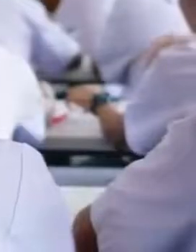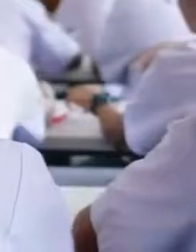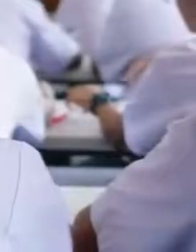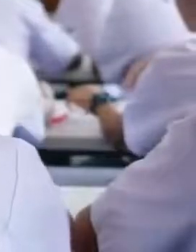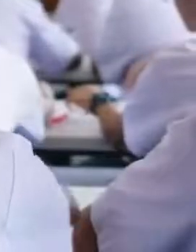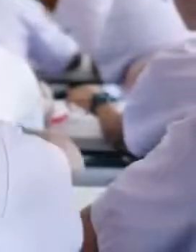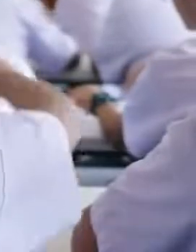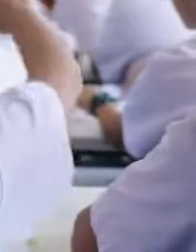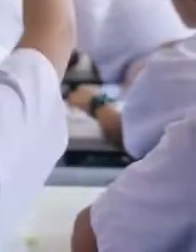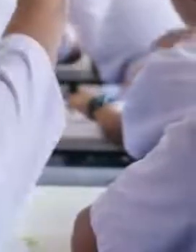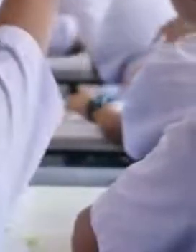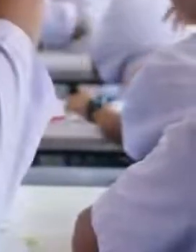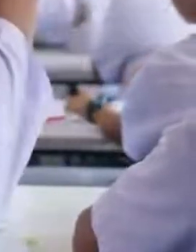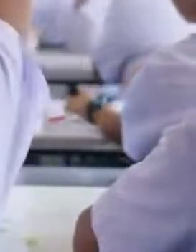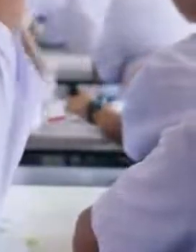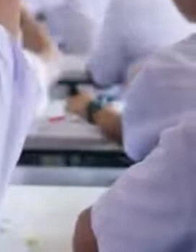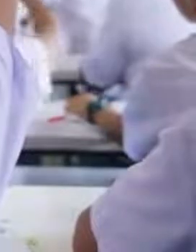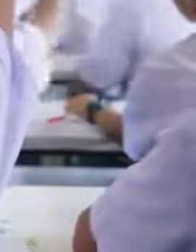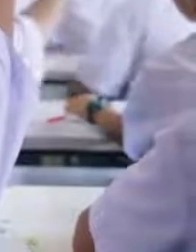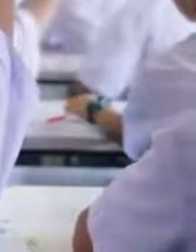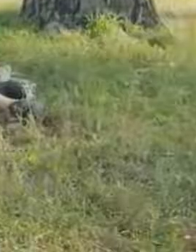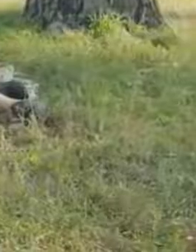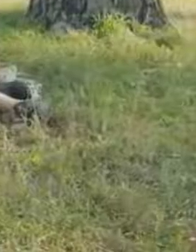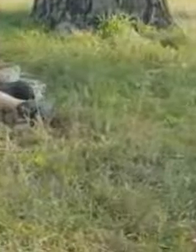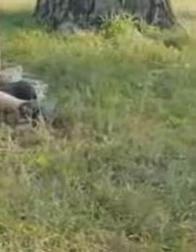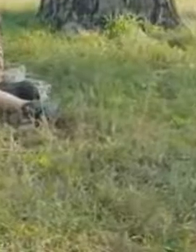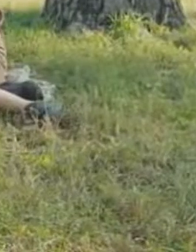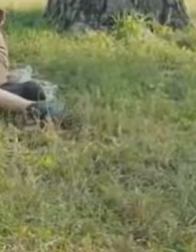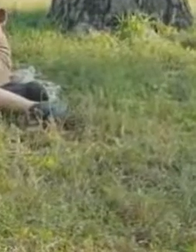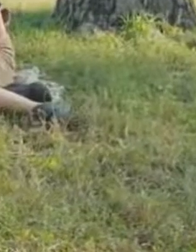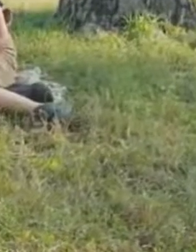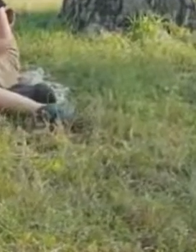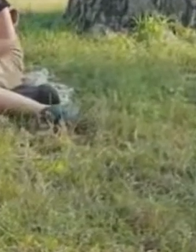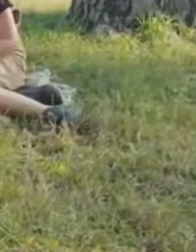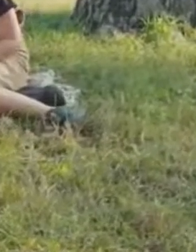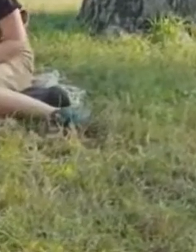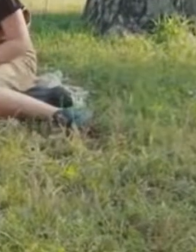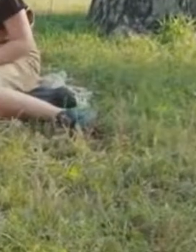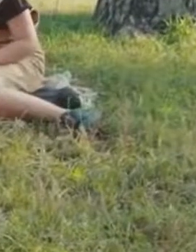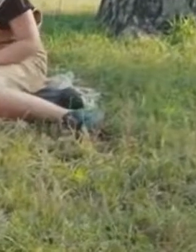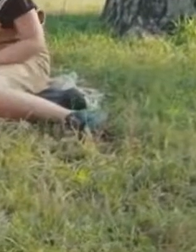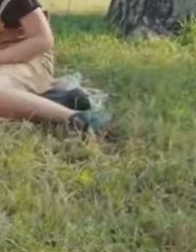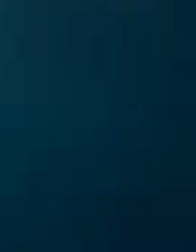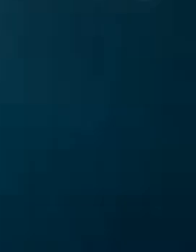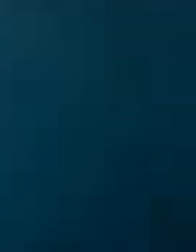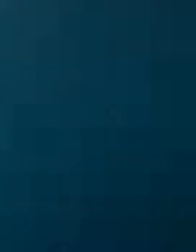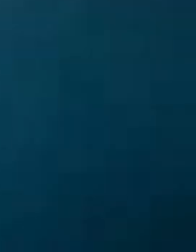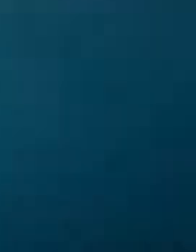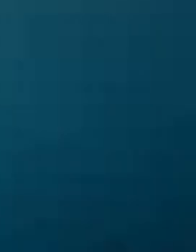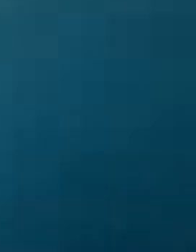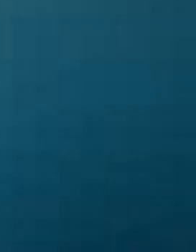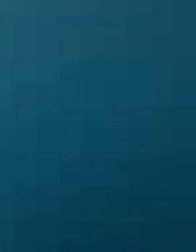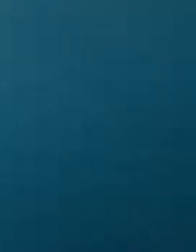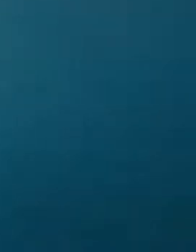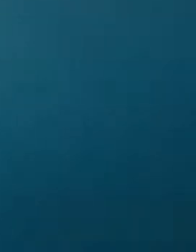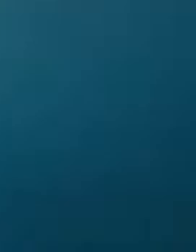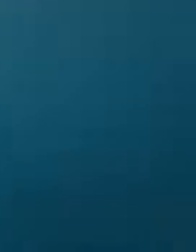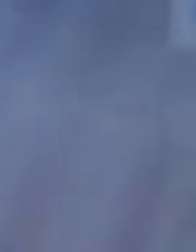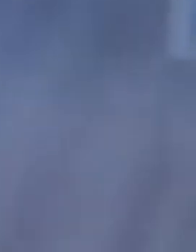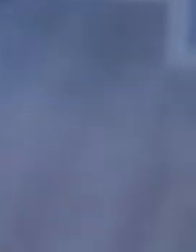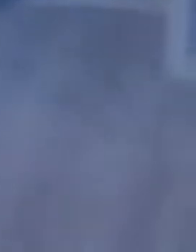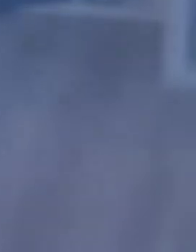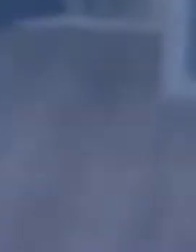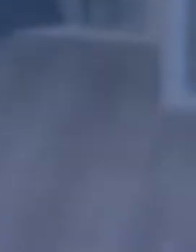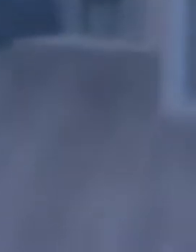Para poder lograrlo, necesitamos renovarla y preguntarnos qué debemos seguir haciendo, qué debemos dejar atrás y qué